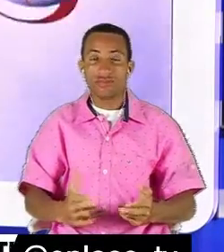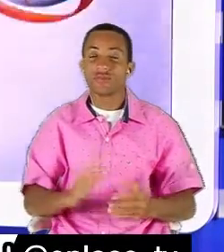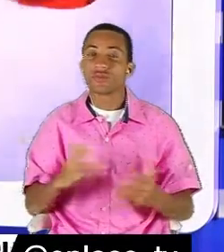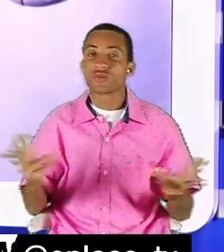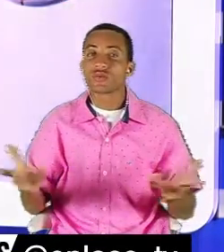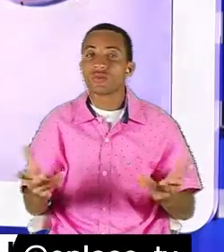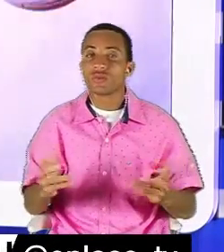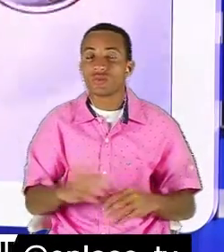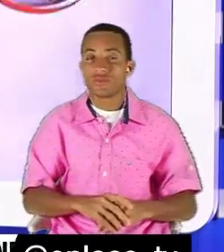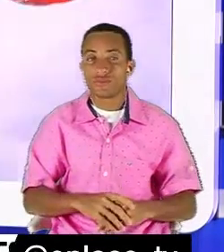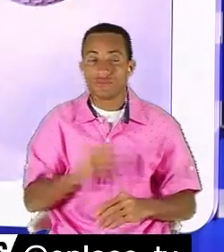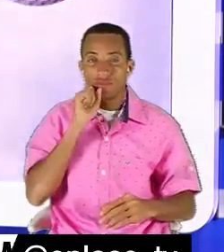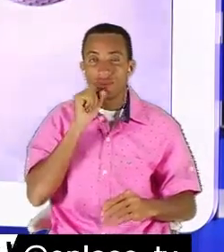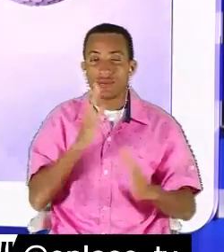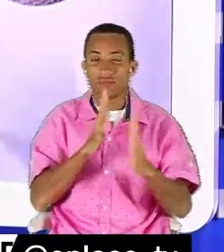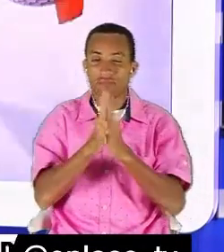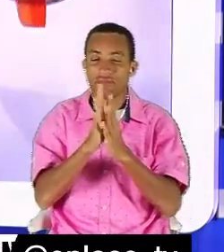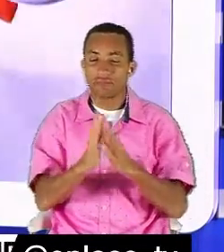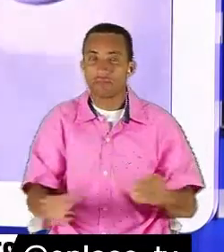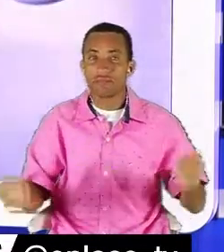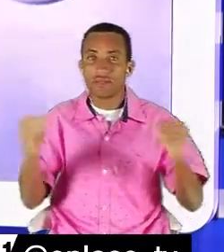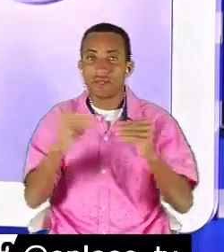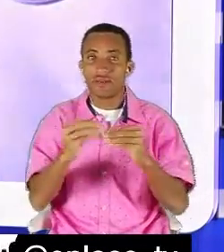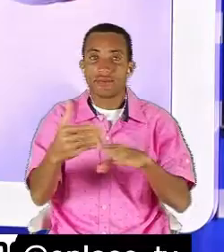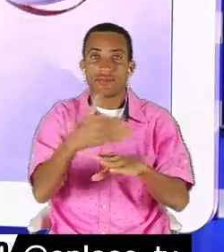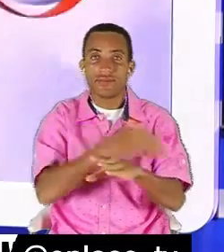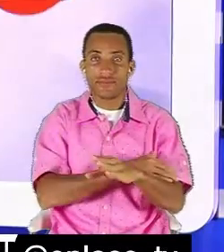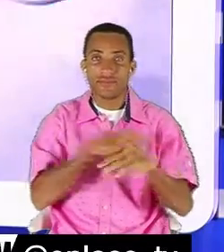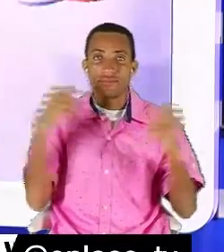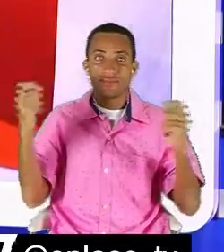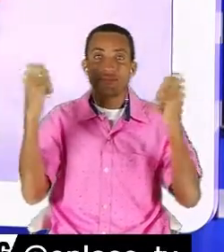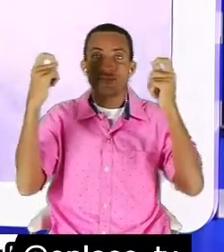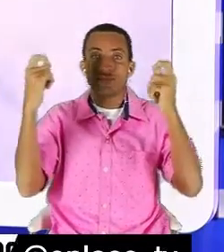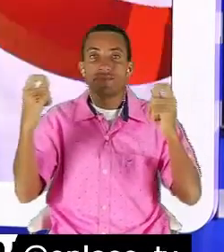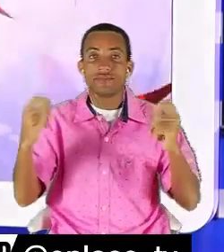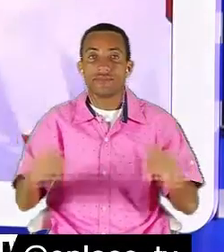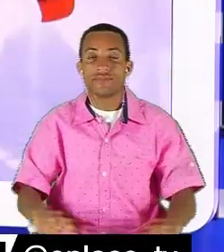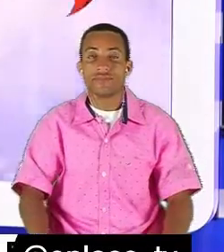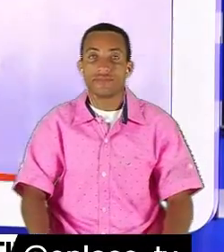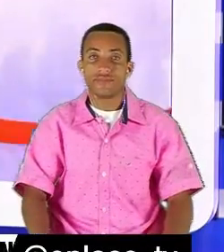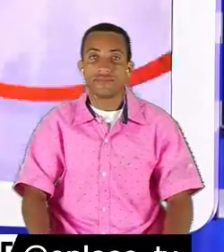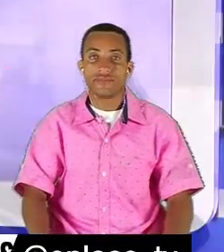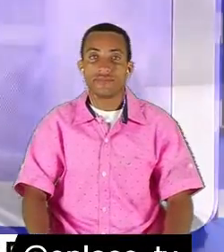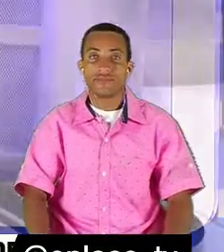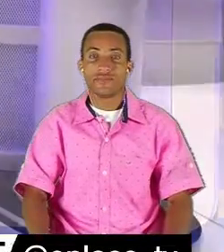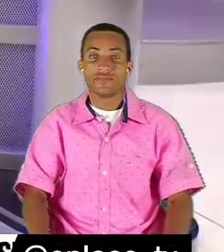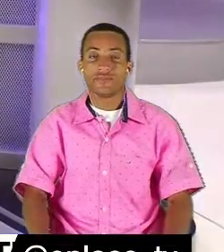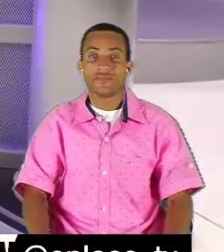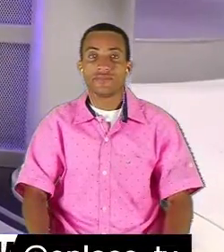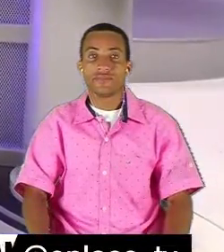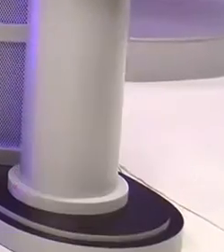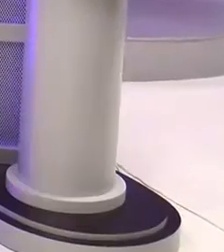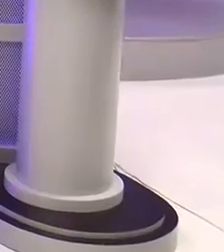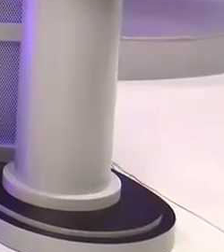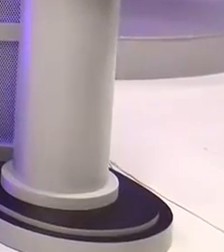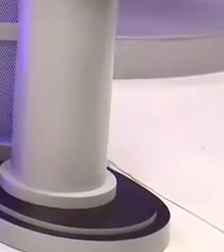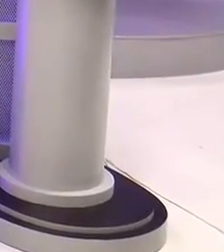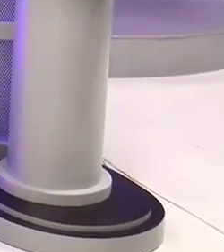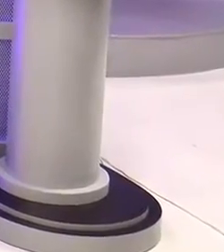de los nuestros y muchas noticias más. Pero antes, el mensaje de nuestros patrocinadores. Ya regresamos.